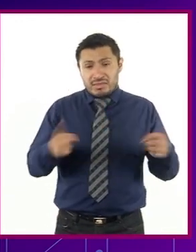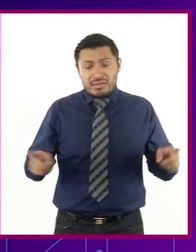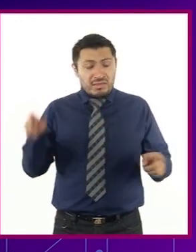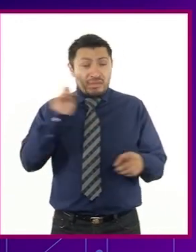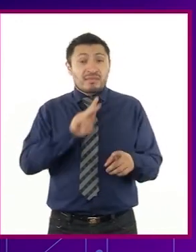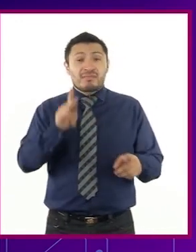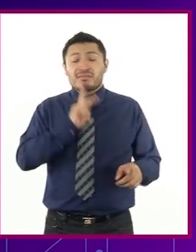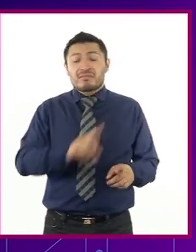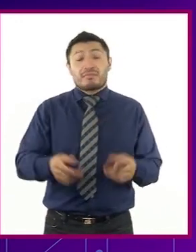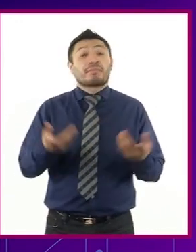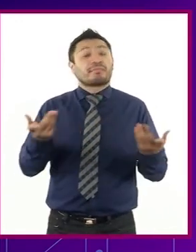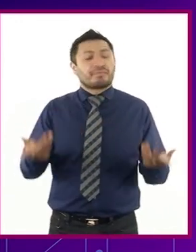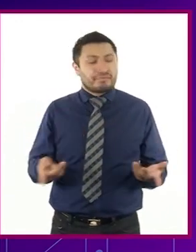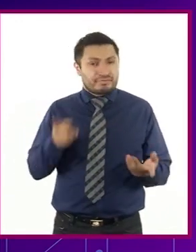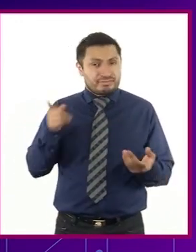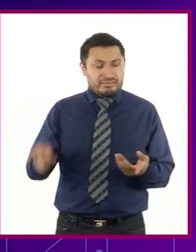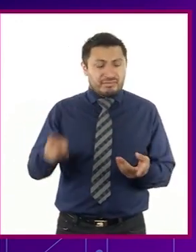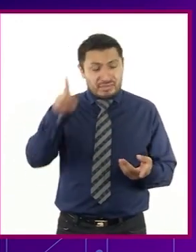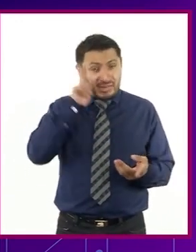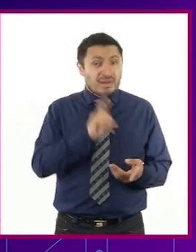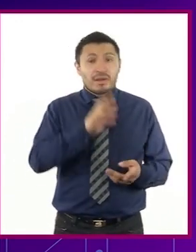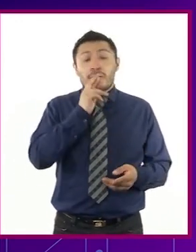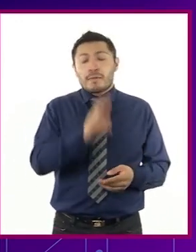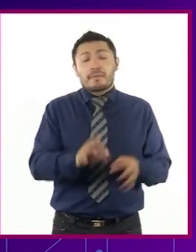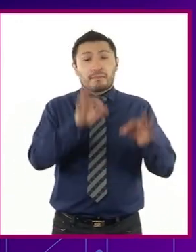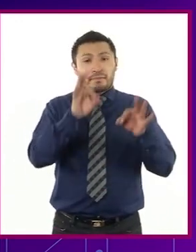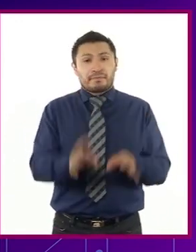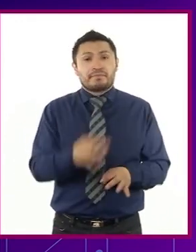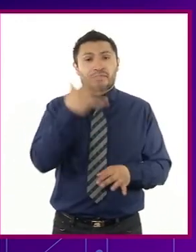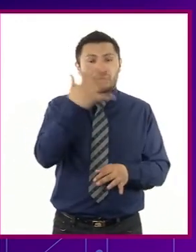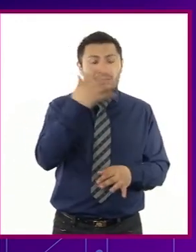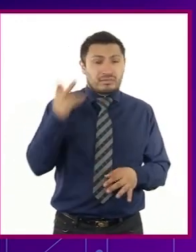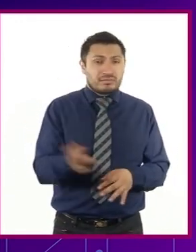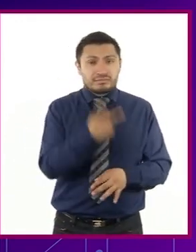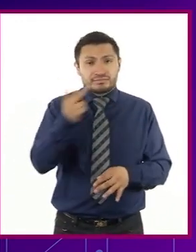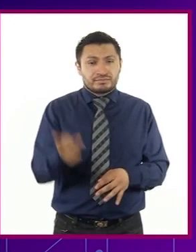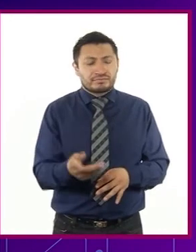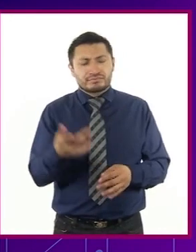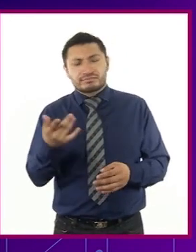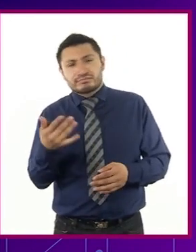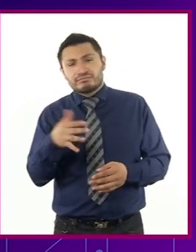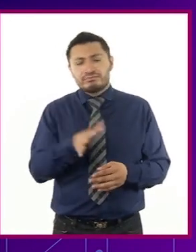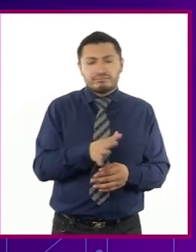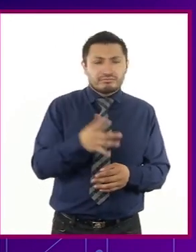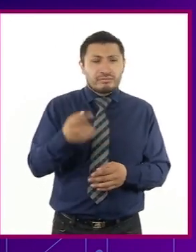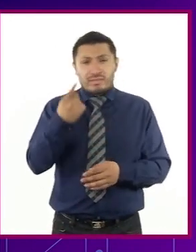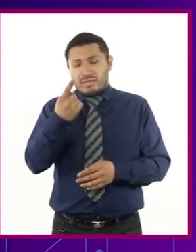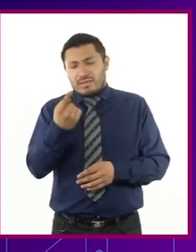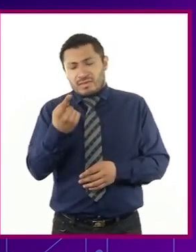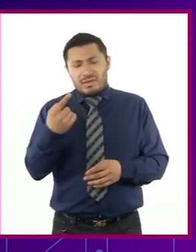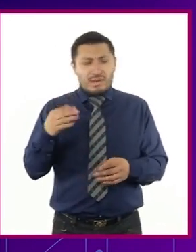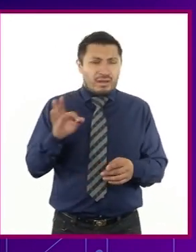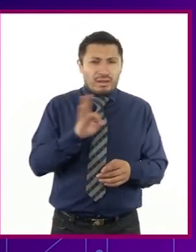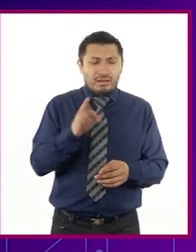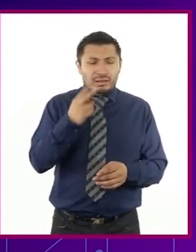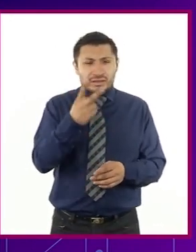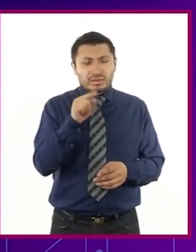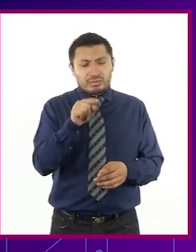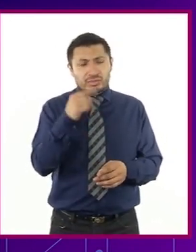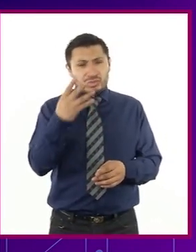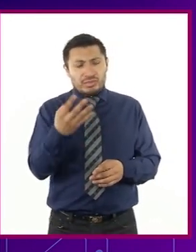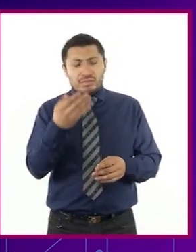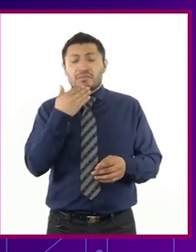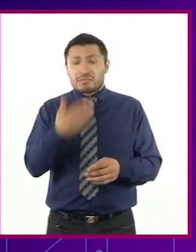otras palabras, Daniela responde correctamente 5 preguntas con una dispersión o variabilidad de